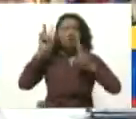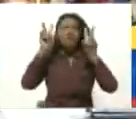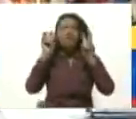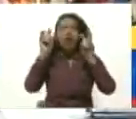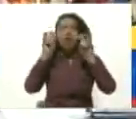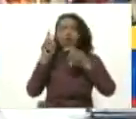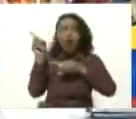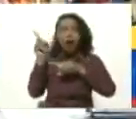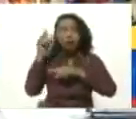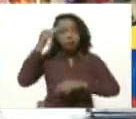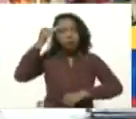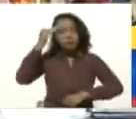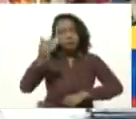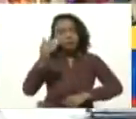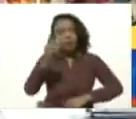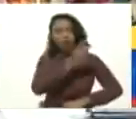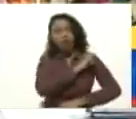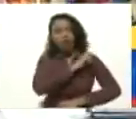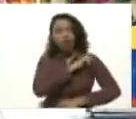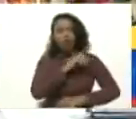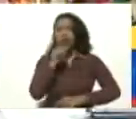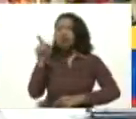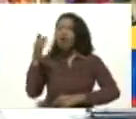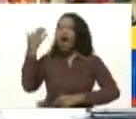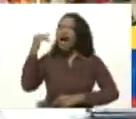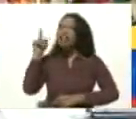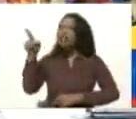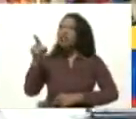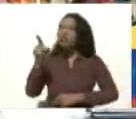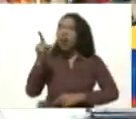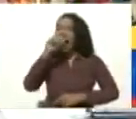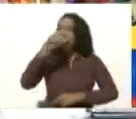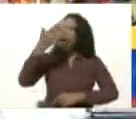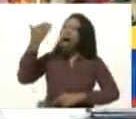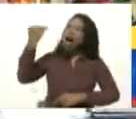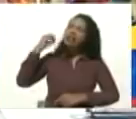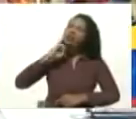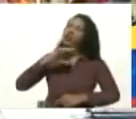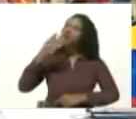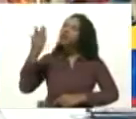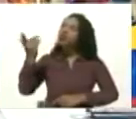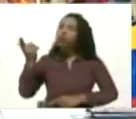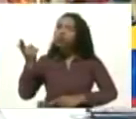Ceballos, hoy almirante en jefe. ¿Y tú qué eras, Hernández Lares, estudiante del liceo?